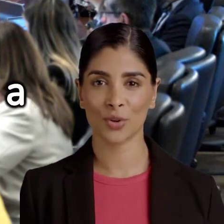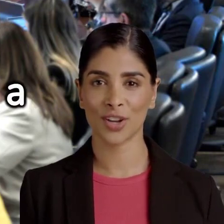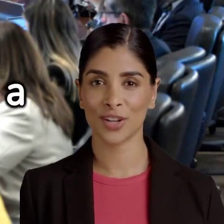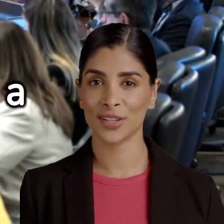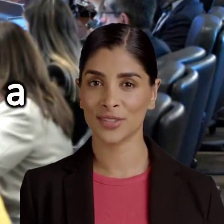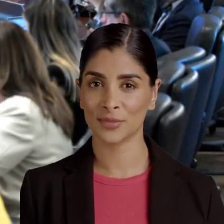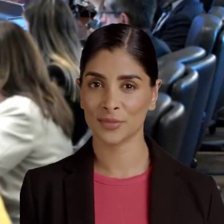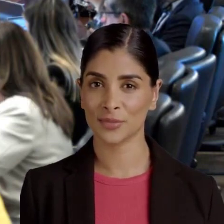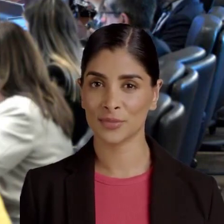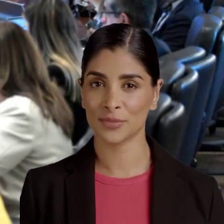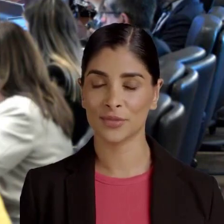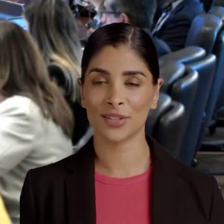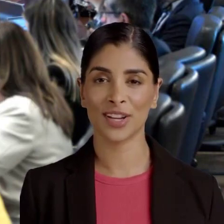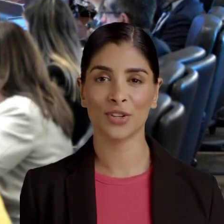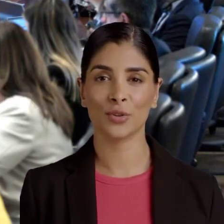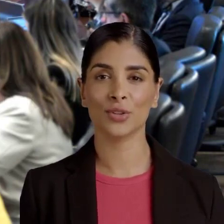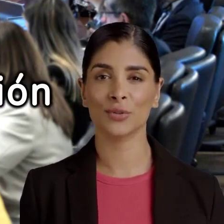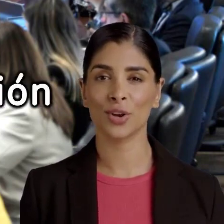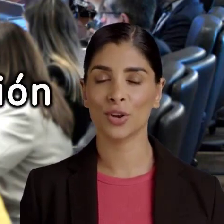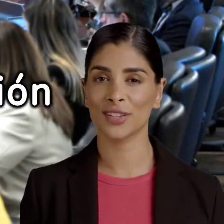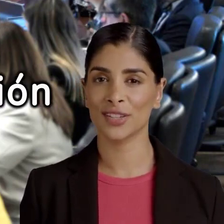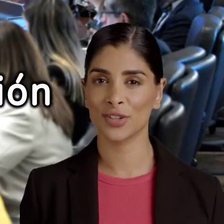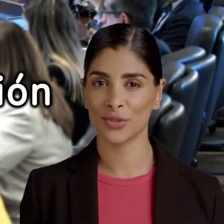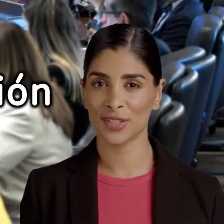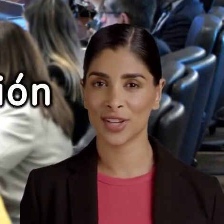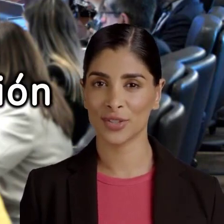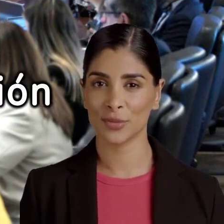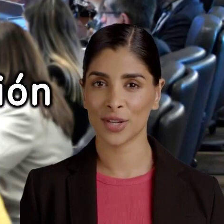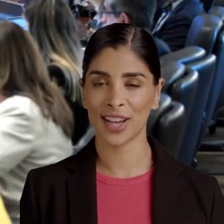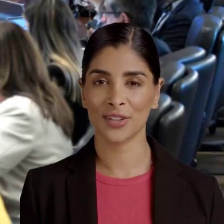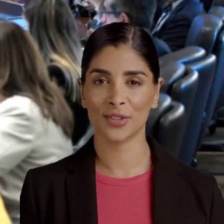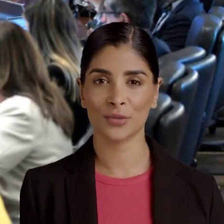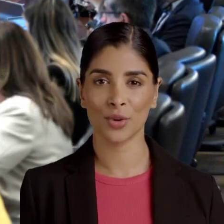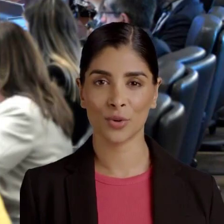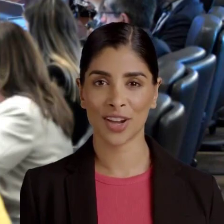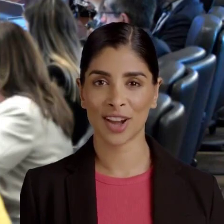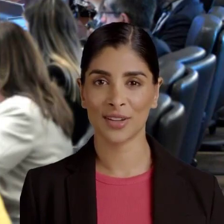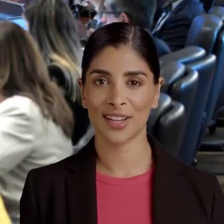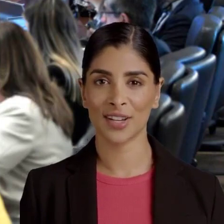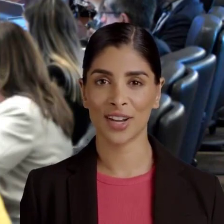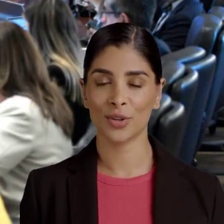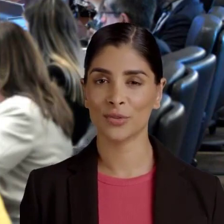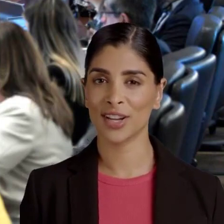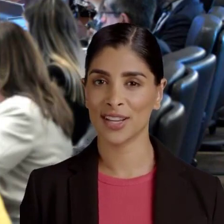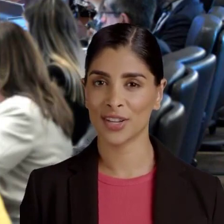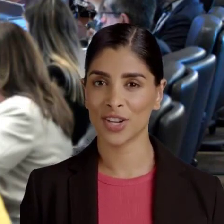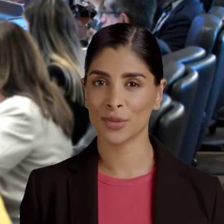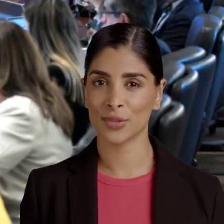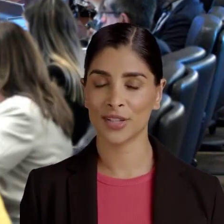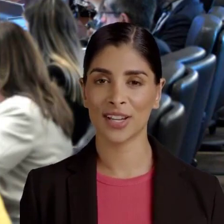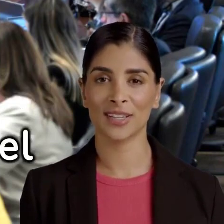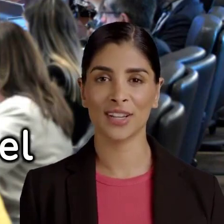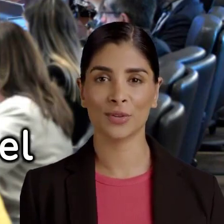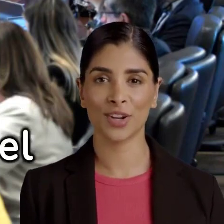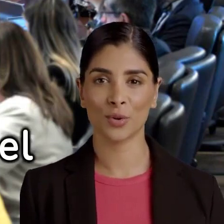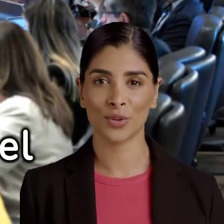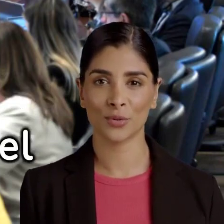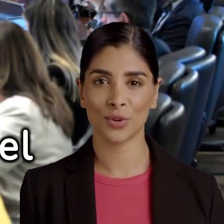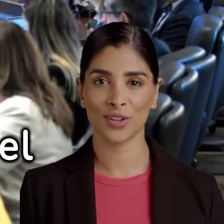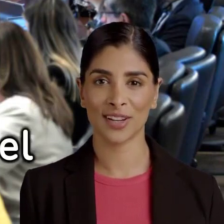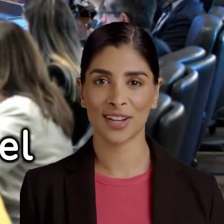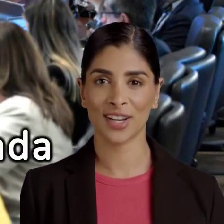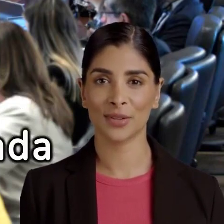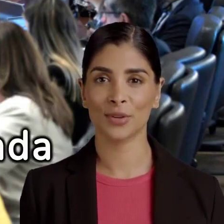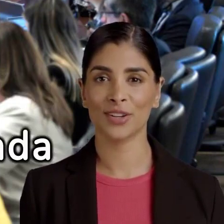detener a Jorge glas la resolución de la Organización de Estados Americanos oea en la que condena enérgicamente al Estado de